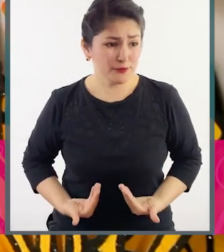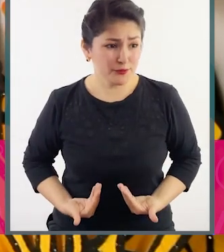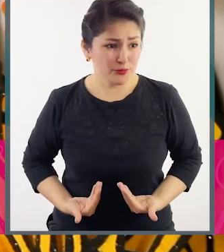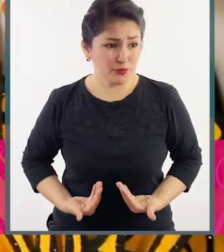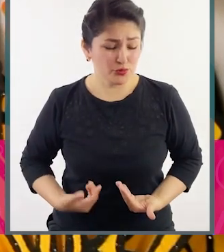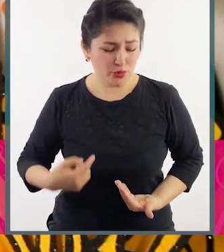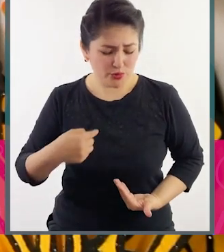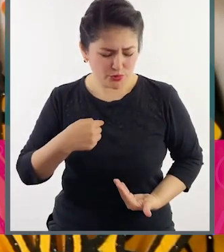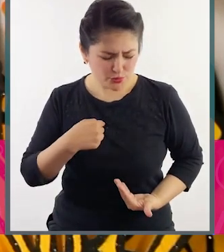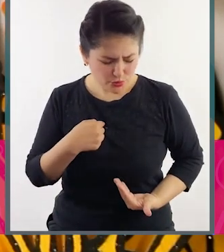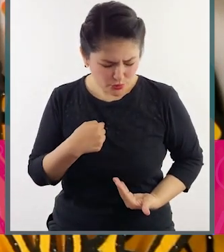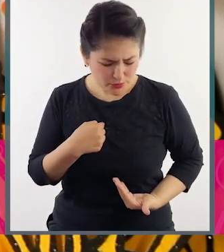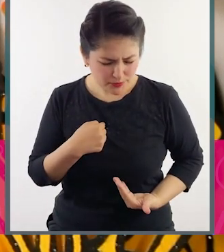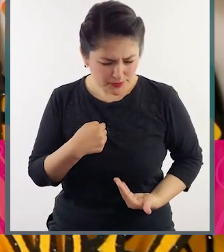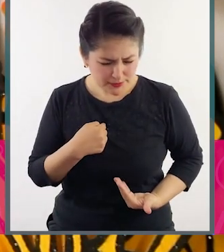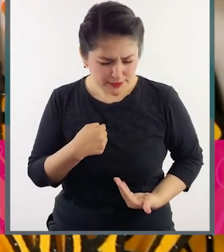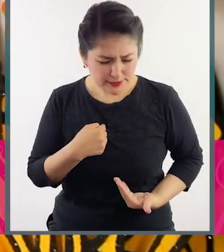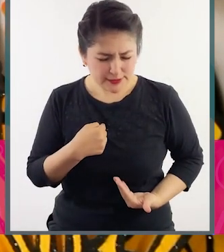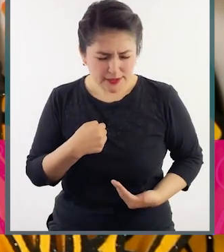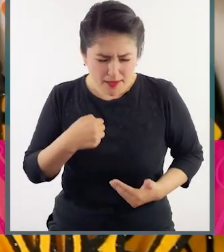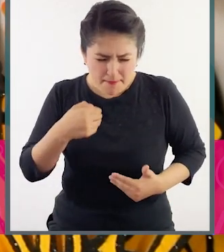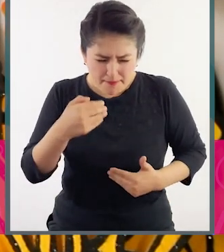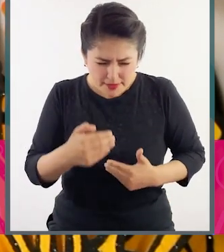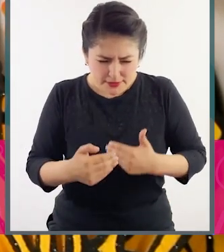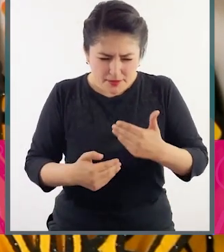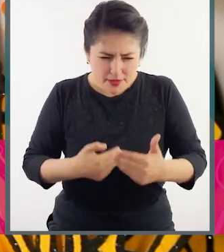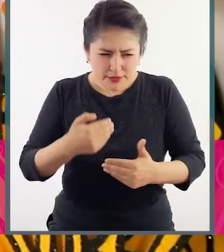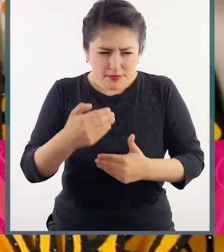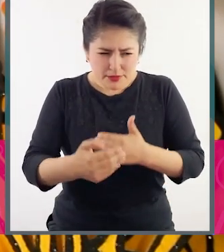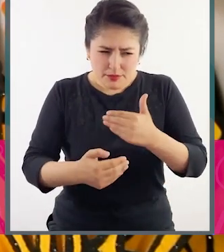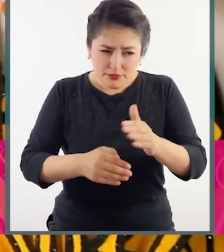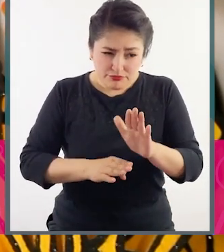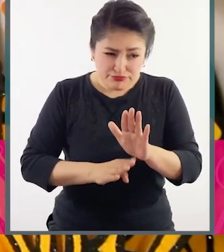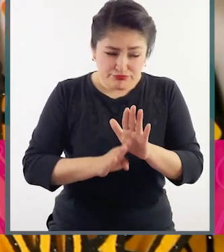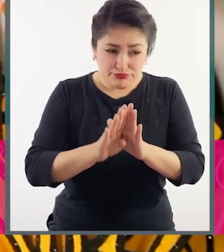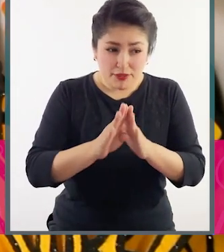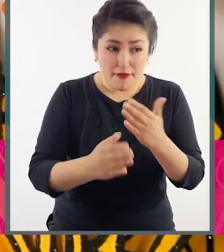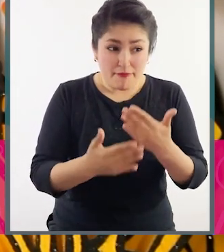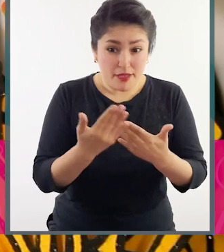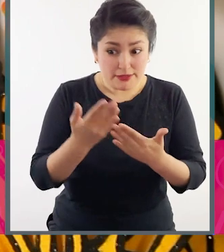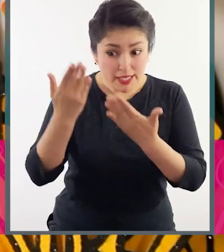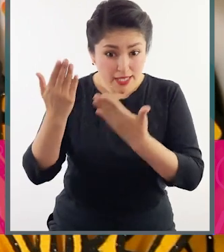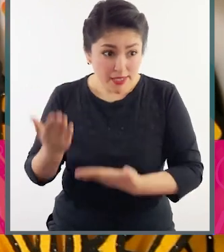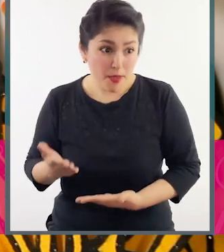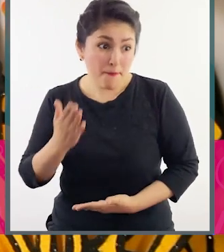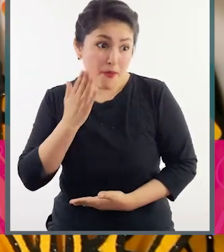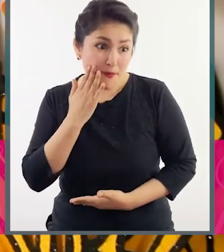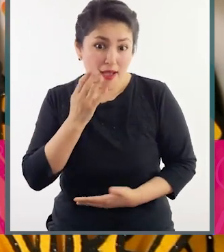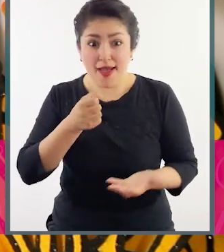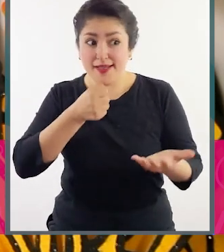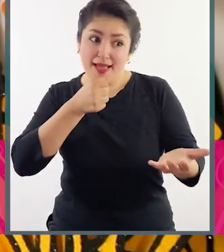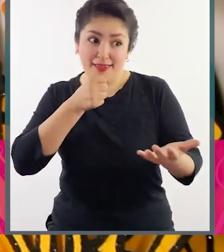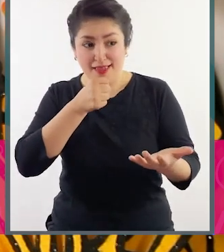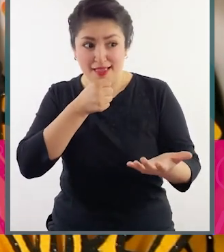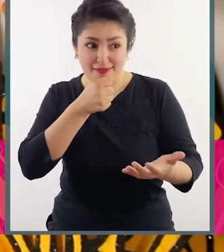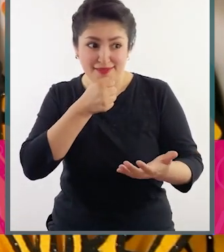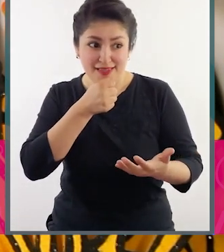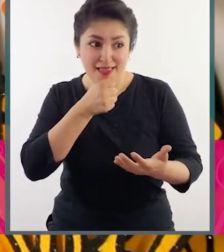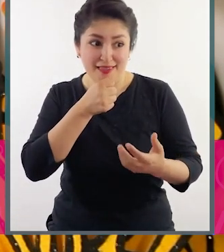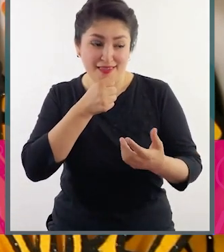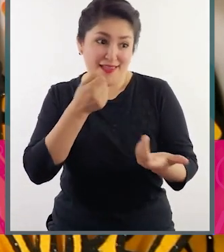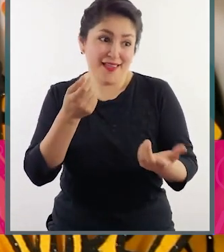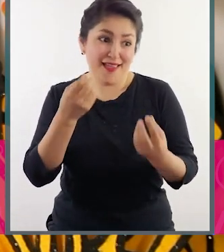las que han abierto o me han permitido seguir avanzando. No es fácil para una mujer cantante de música